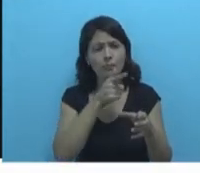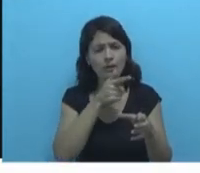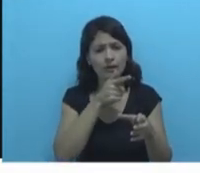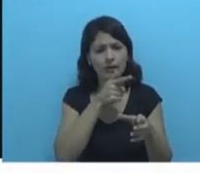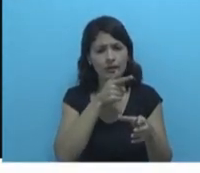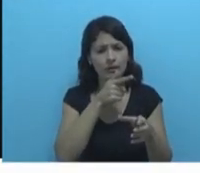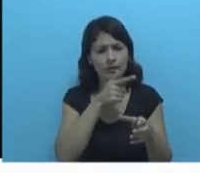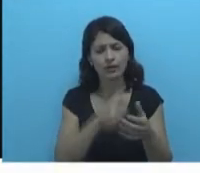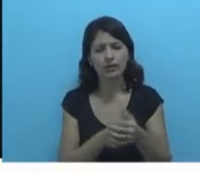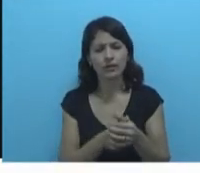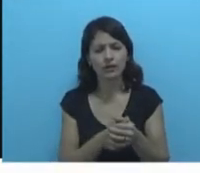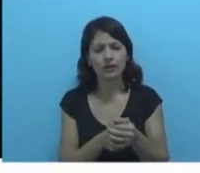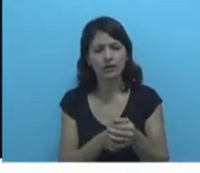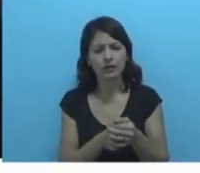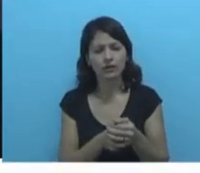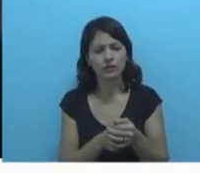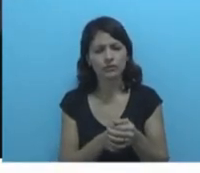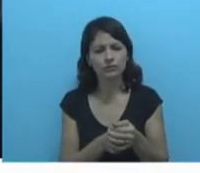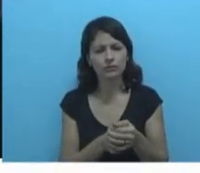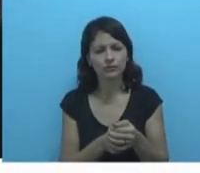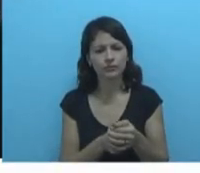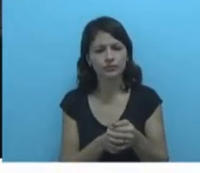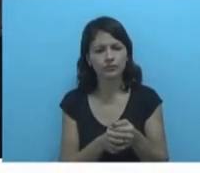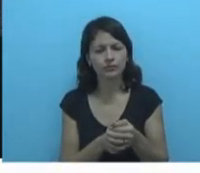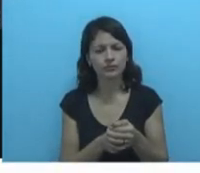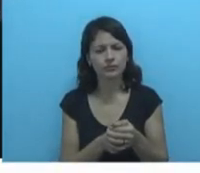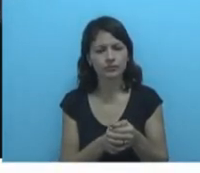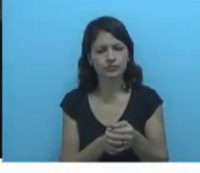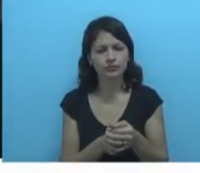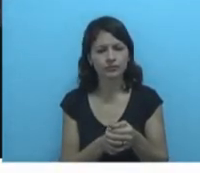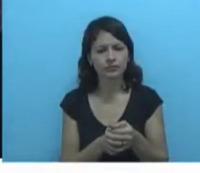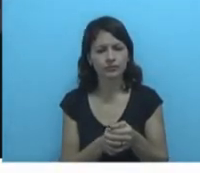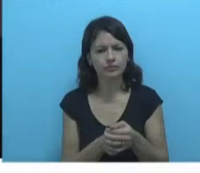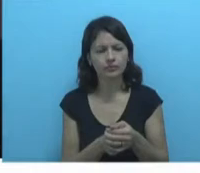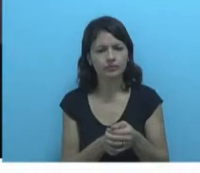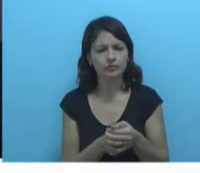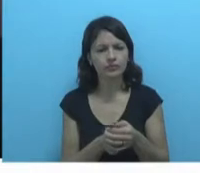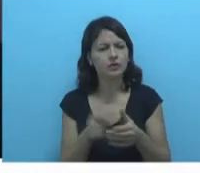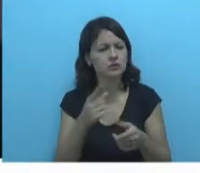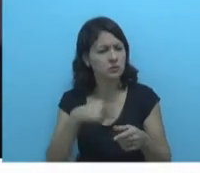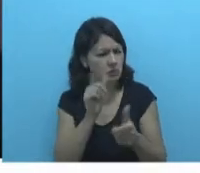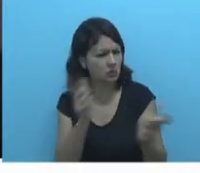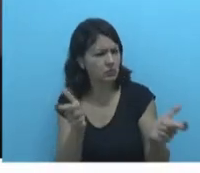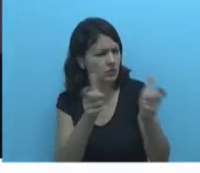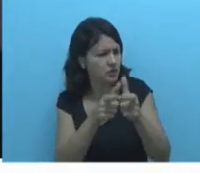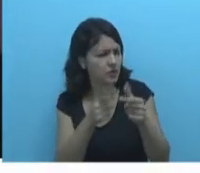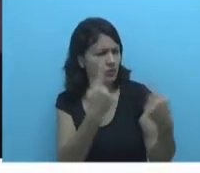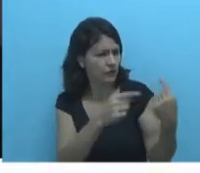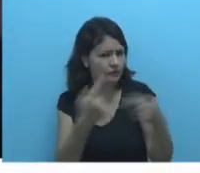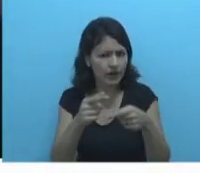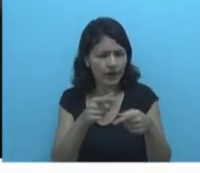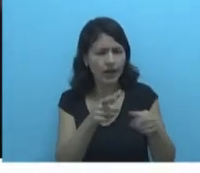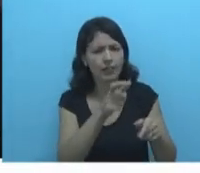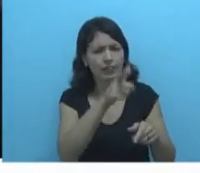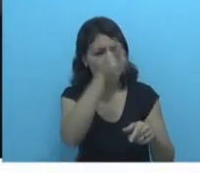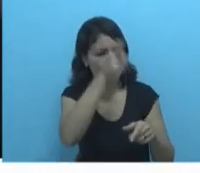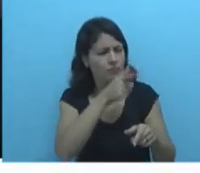por supuesto, las autoridades provinciales y con distintos cuarteles, que la Federación hizo ya un